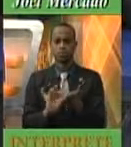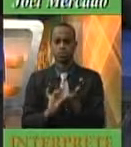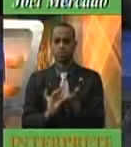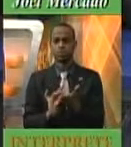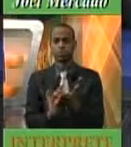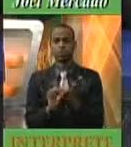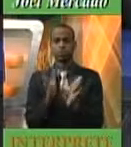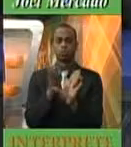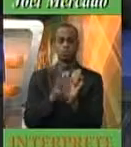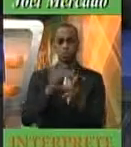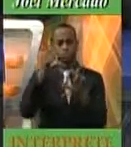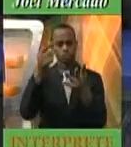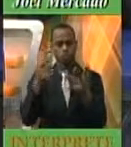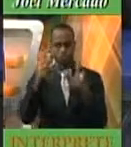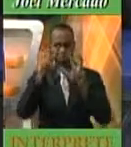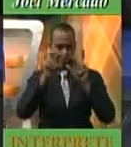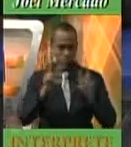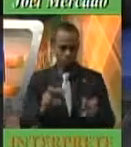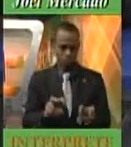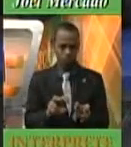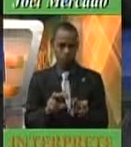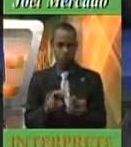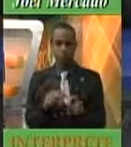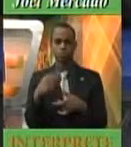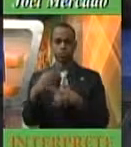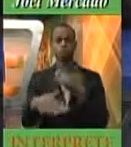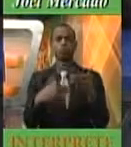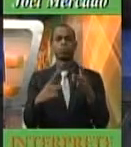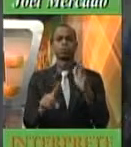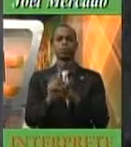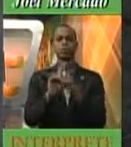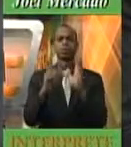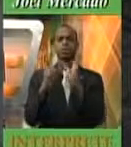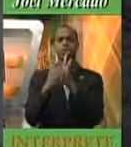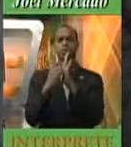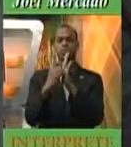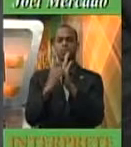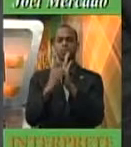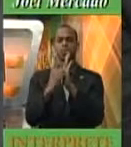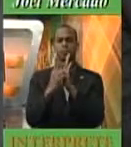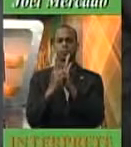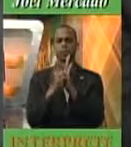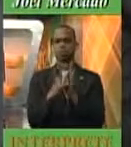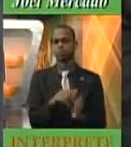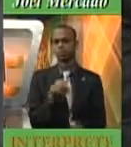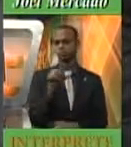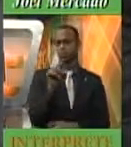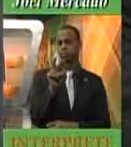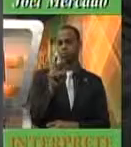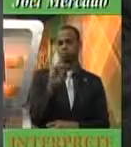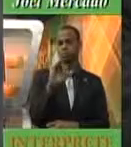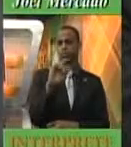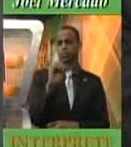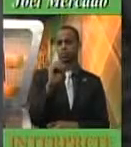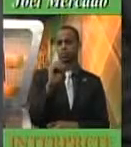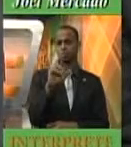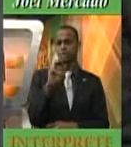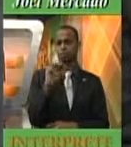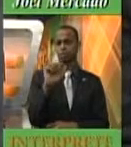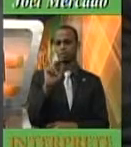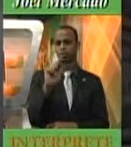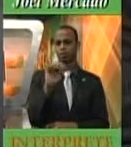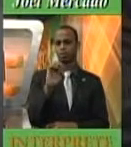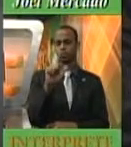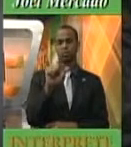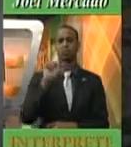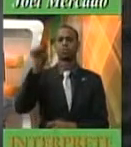psiquiatría, ¿a dónde llevaba a la discapacidad intelectual? Y Víctor Manuel es un centro donde él va,